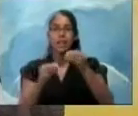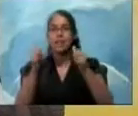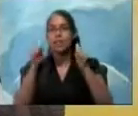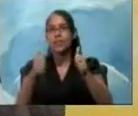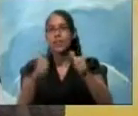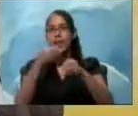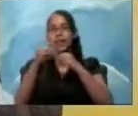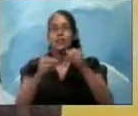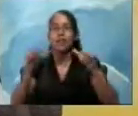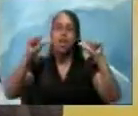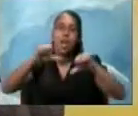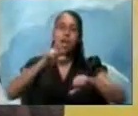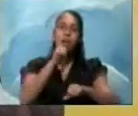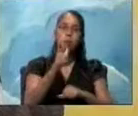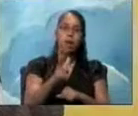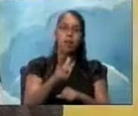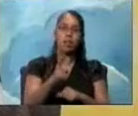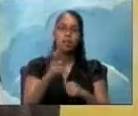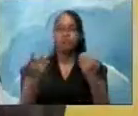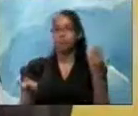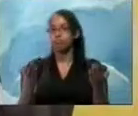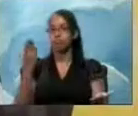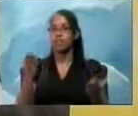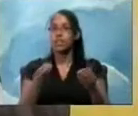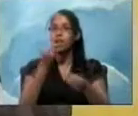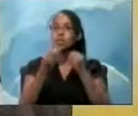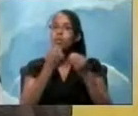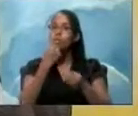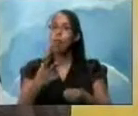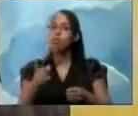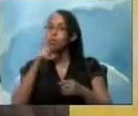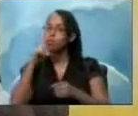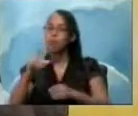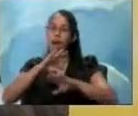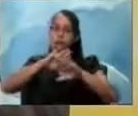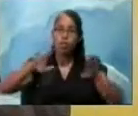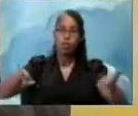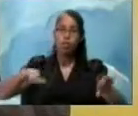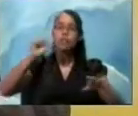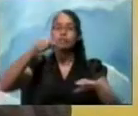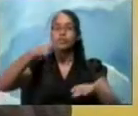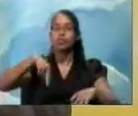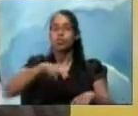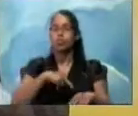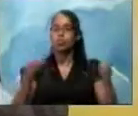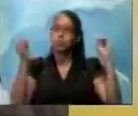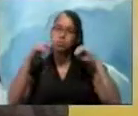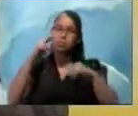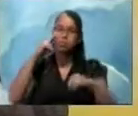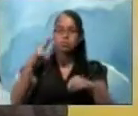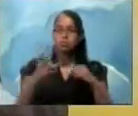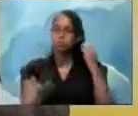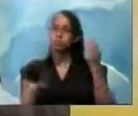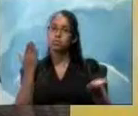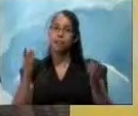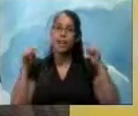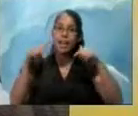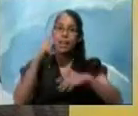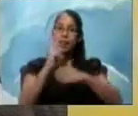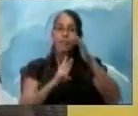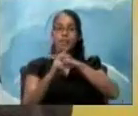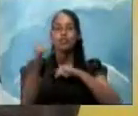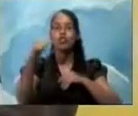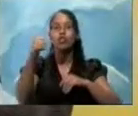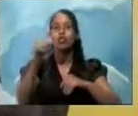bien y el que hace el mal, el que hace lo bueno y el que hace lo malo. Si nosotros nos ponemos a ver en este versículo